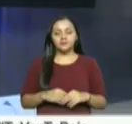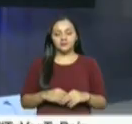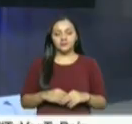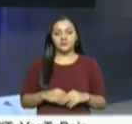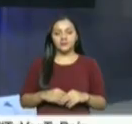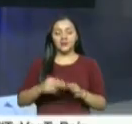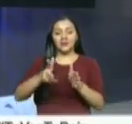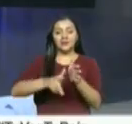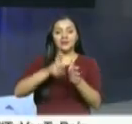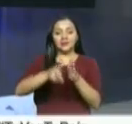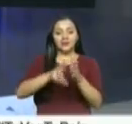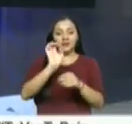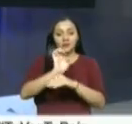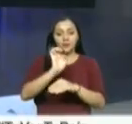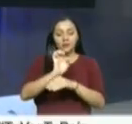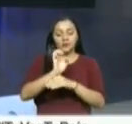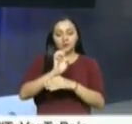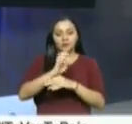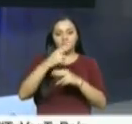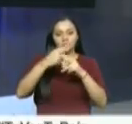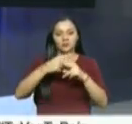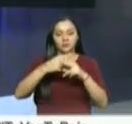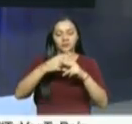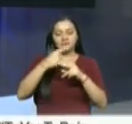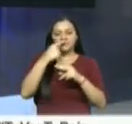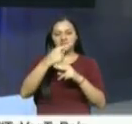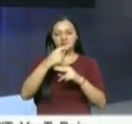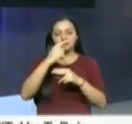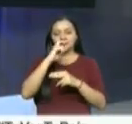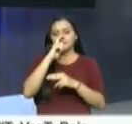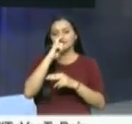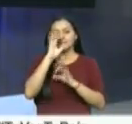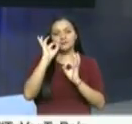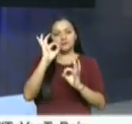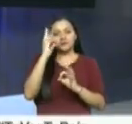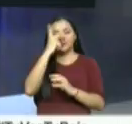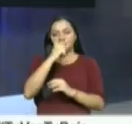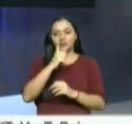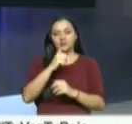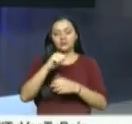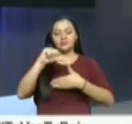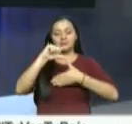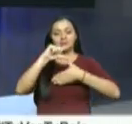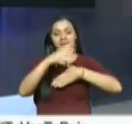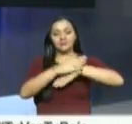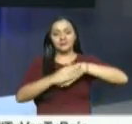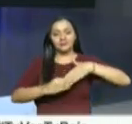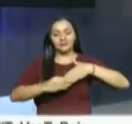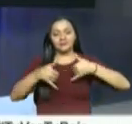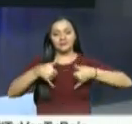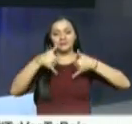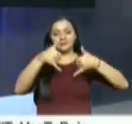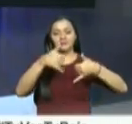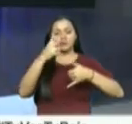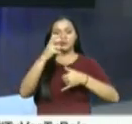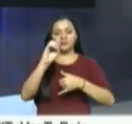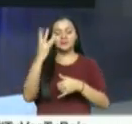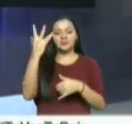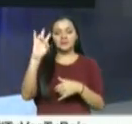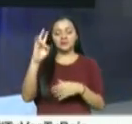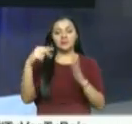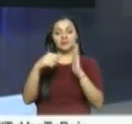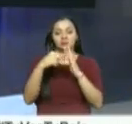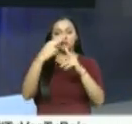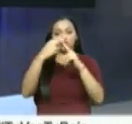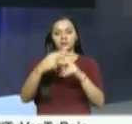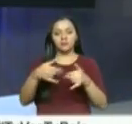El tren crucero de Ecuador se encuentra nominado como mejor tren de lujo de Sudamérica en los World Travel Awards de este 2017. Dicha